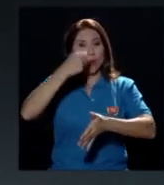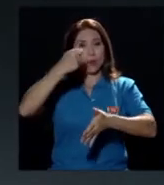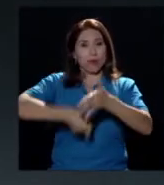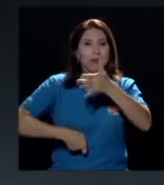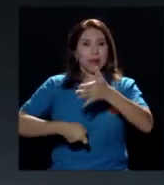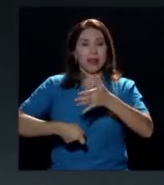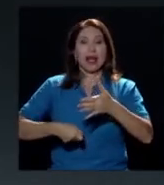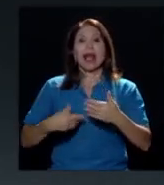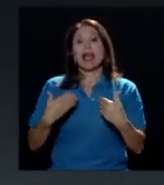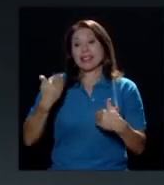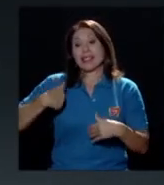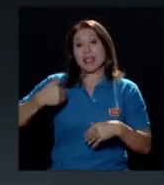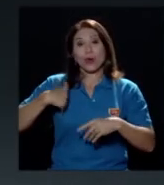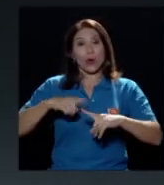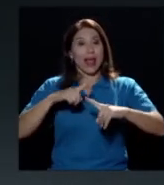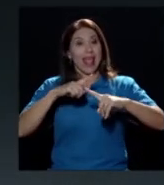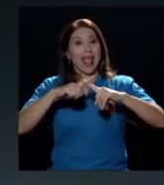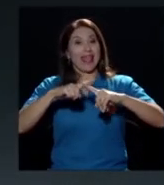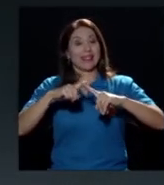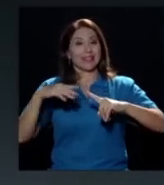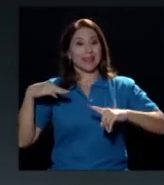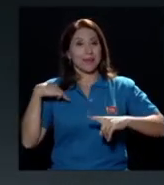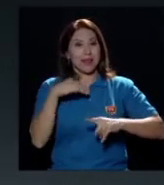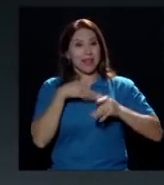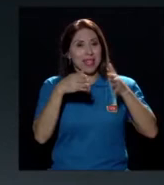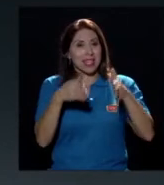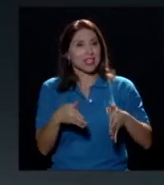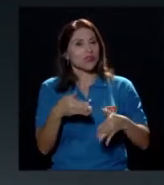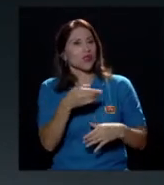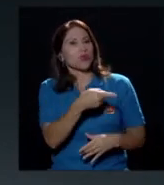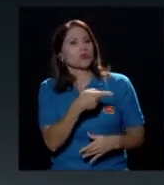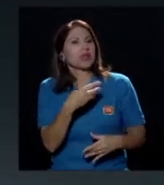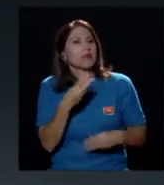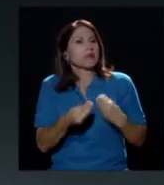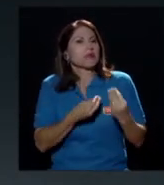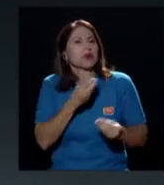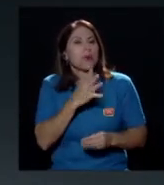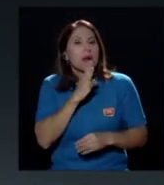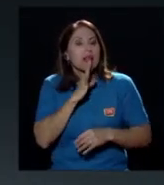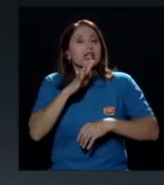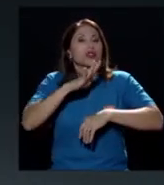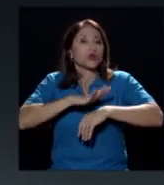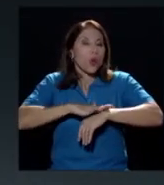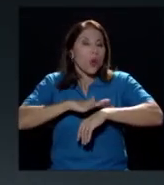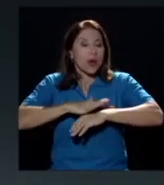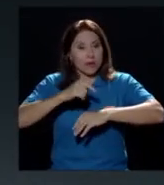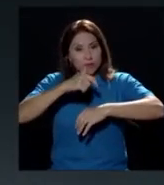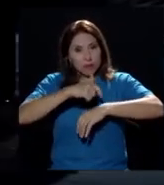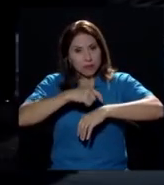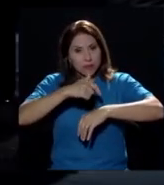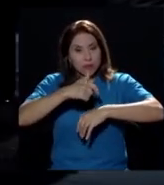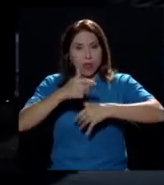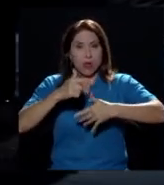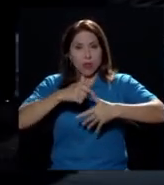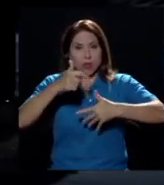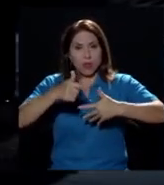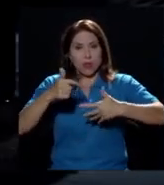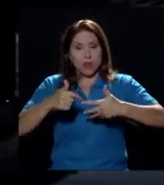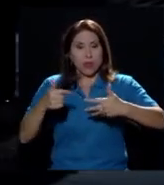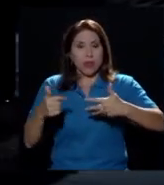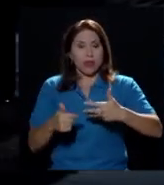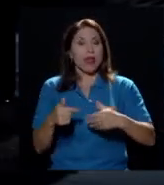al señor exministro, como se referiría a esos tiempos, que al cabo es un poco lo que